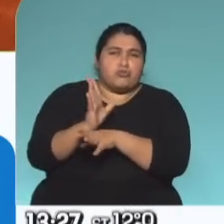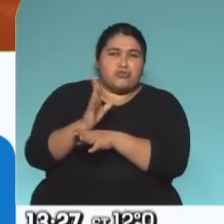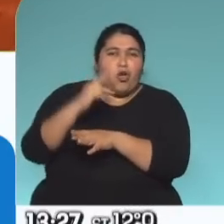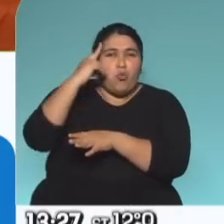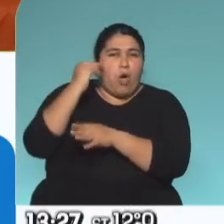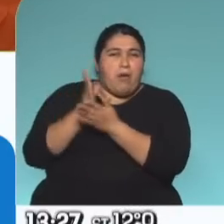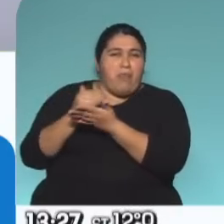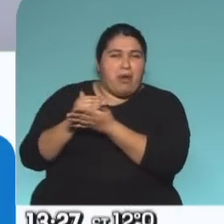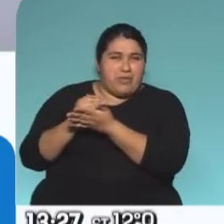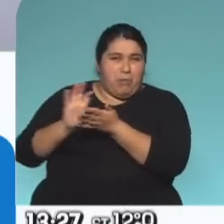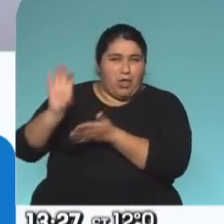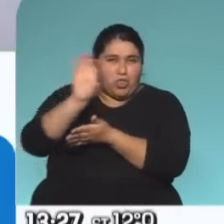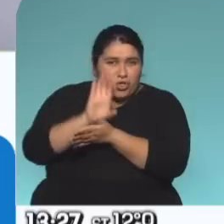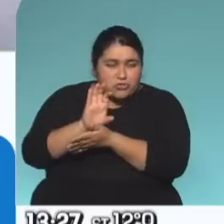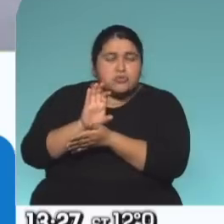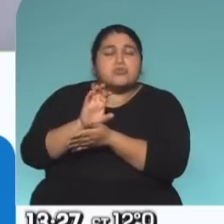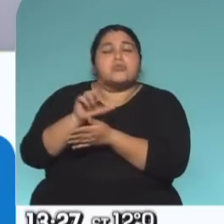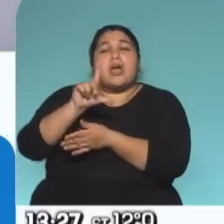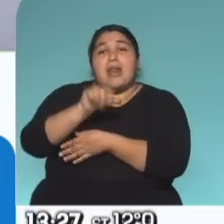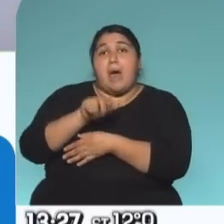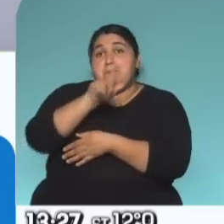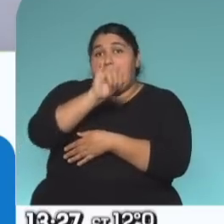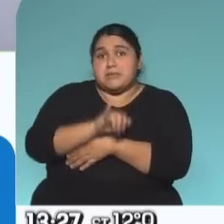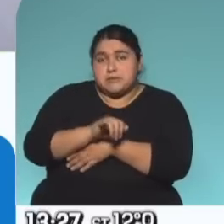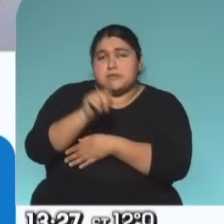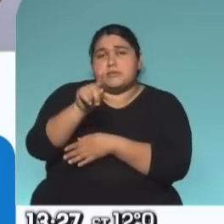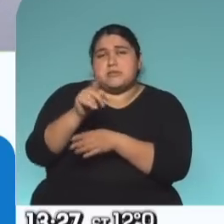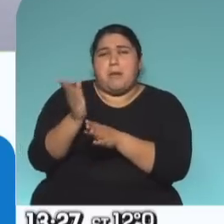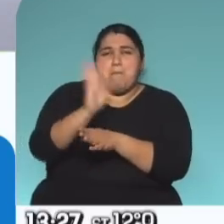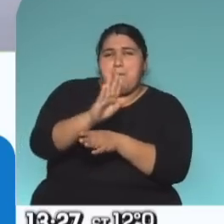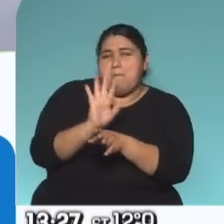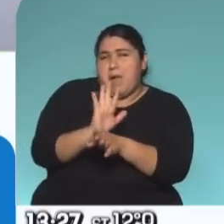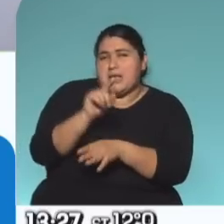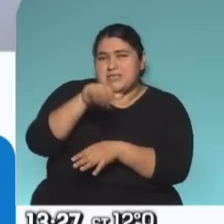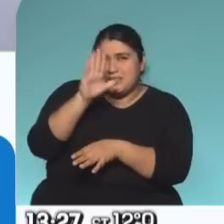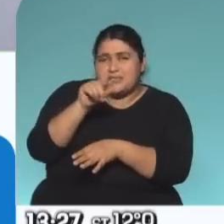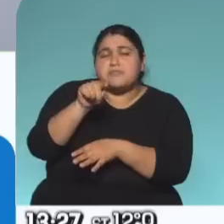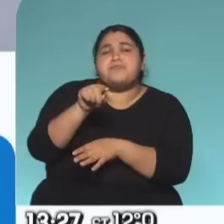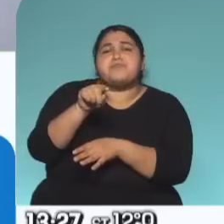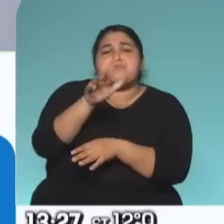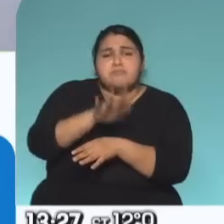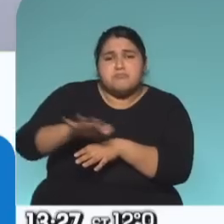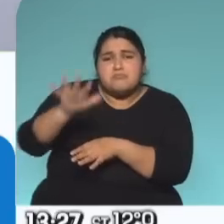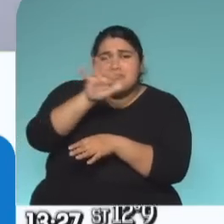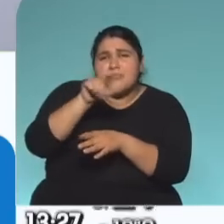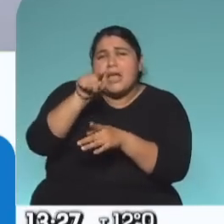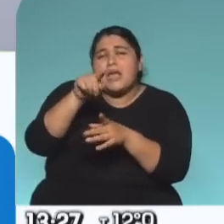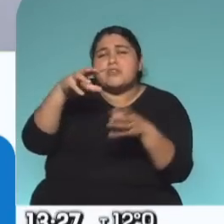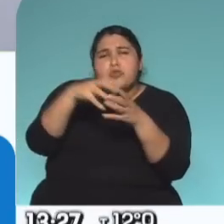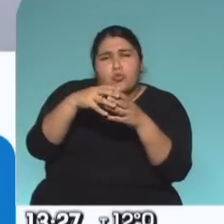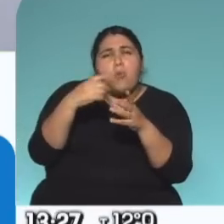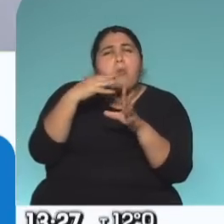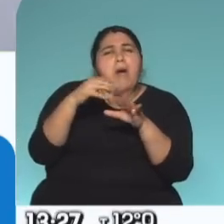departamentos. En La Paz, en la zona occidental, en la zona altiplánica, el MAS es una fuerza